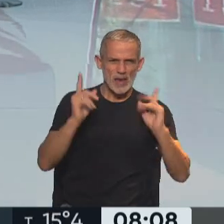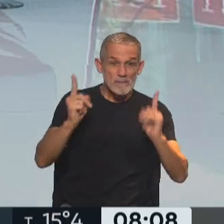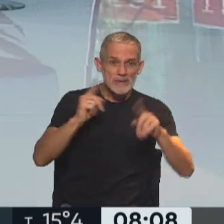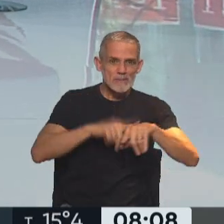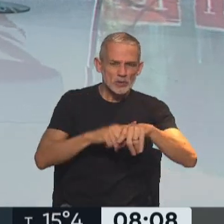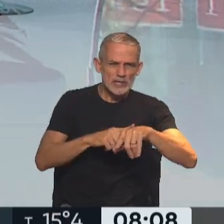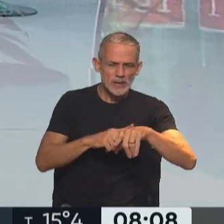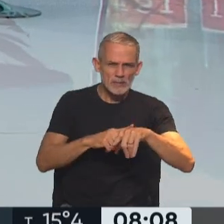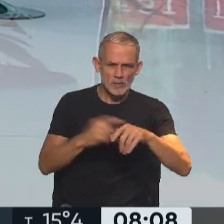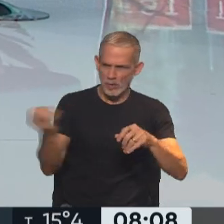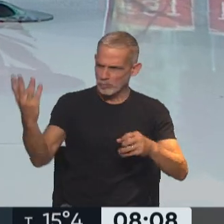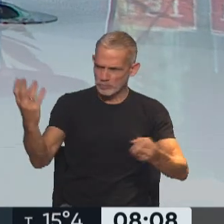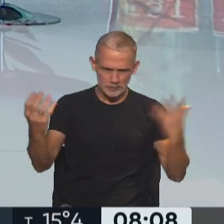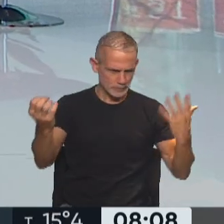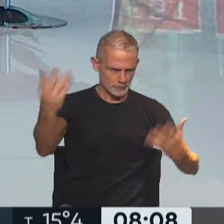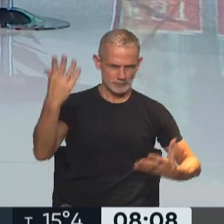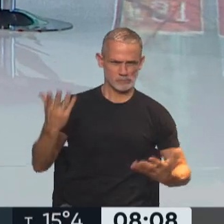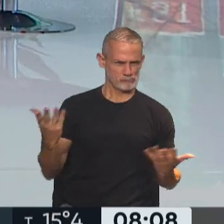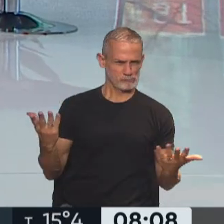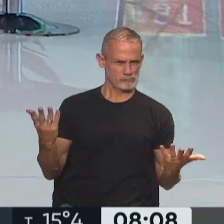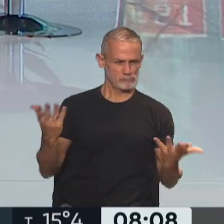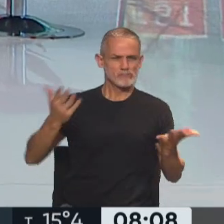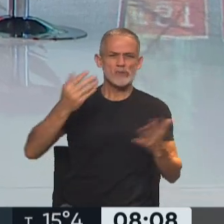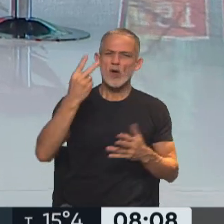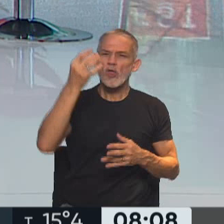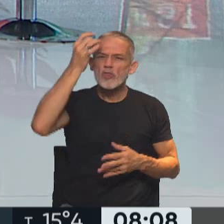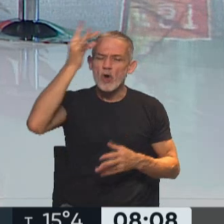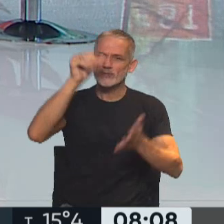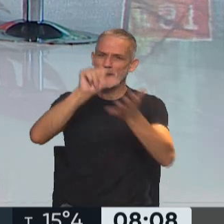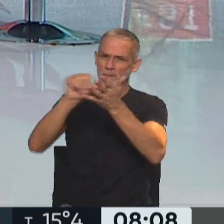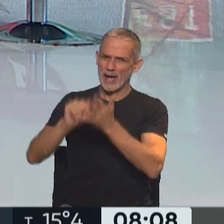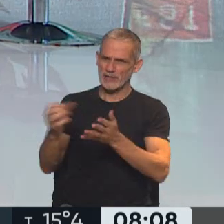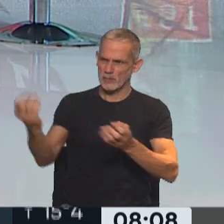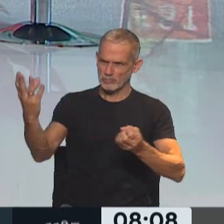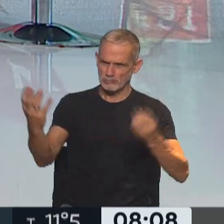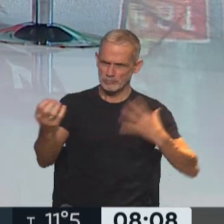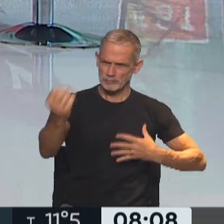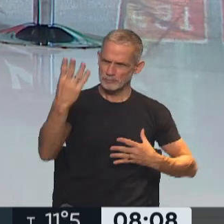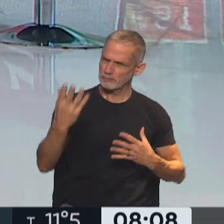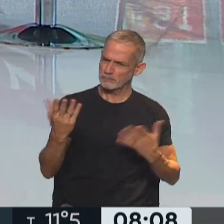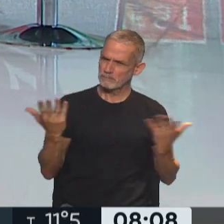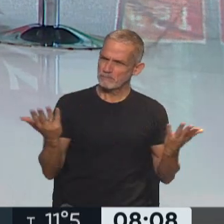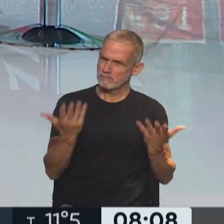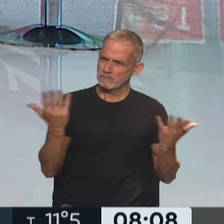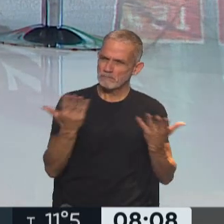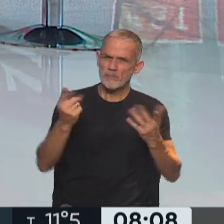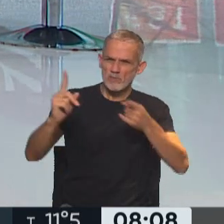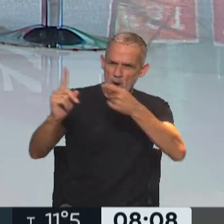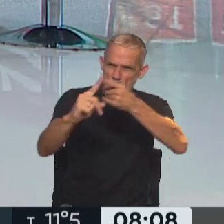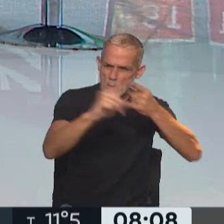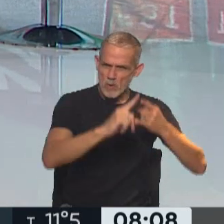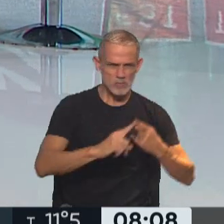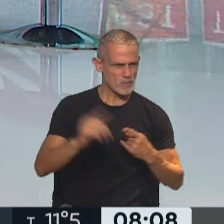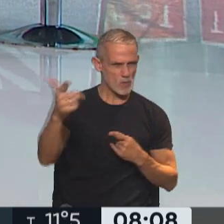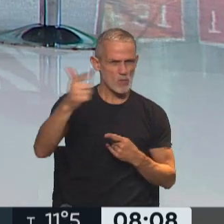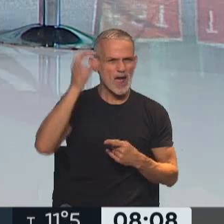simultánea de numerosos casos en por lo menos 12 países sin necesariamente un nexo epidemiológico,